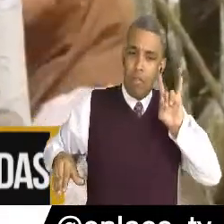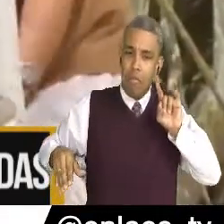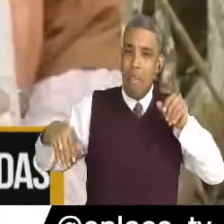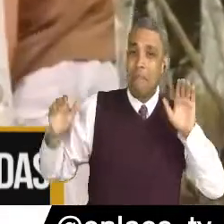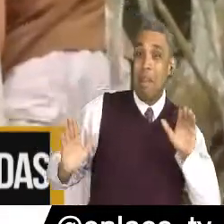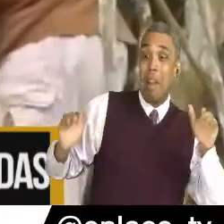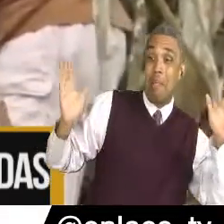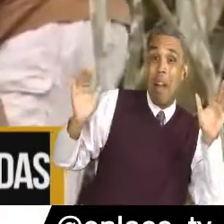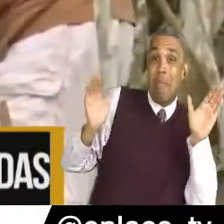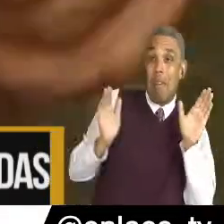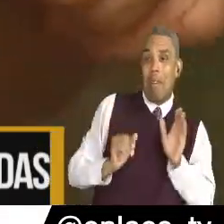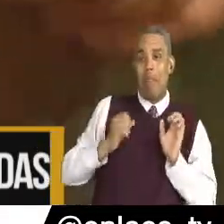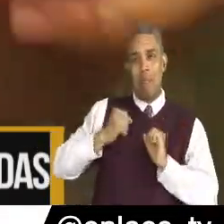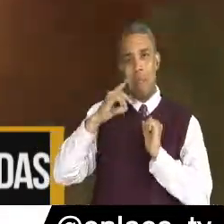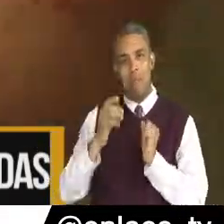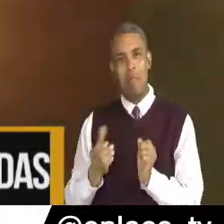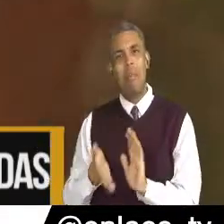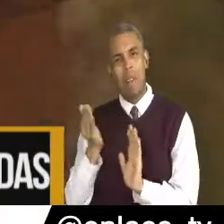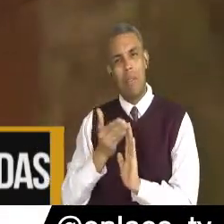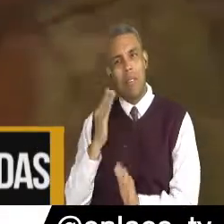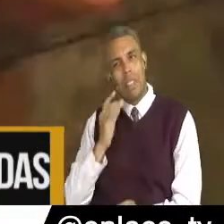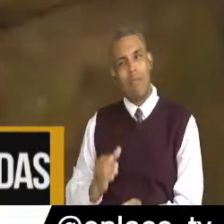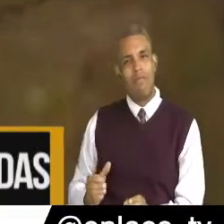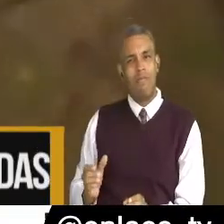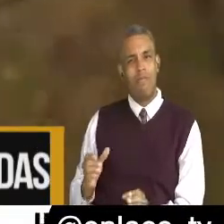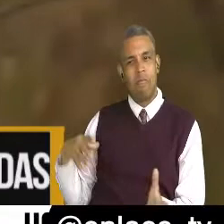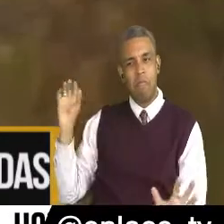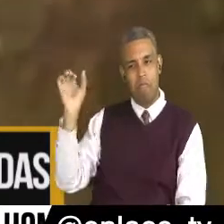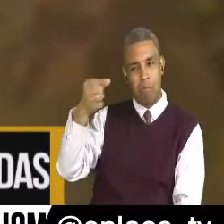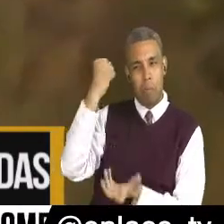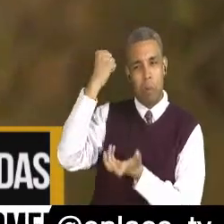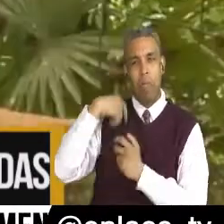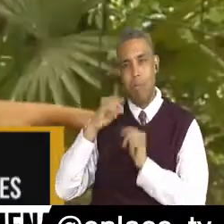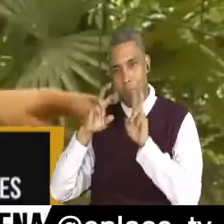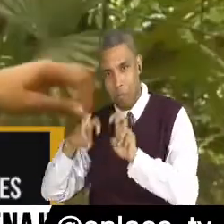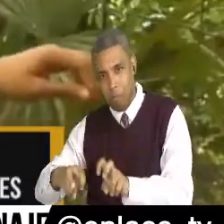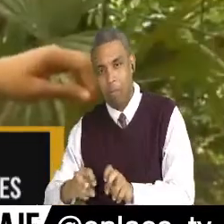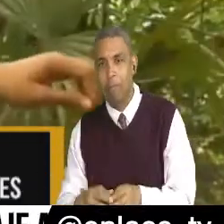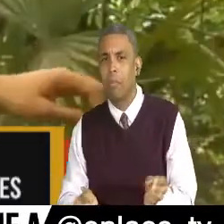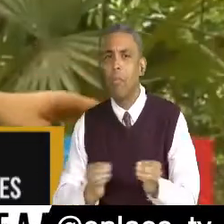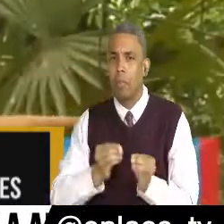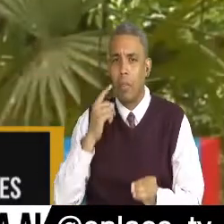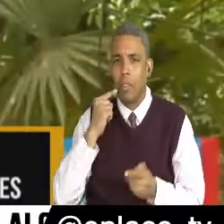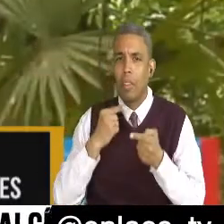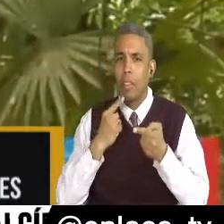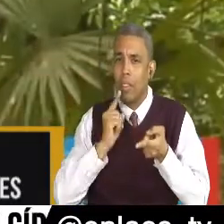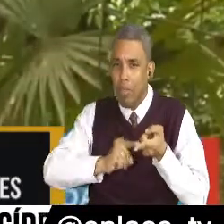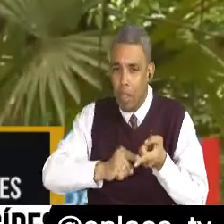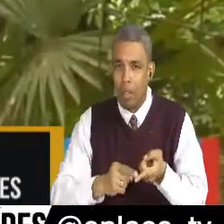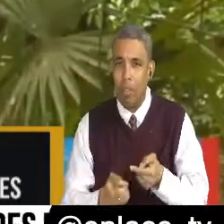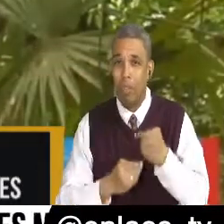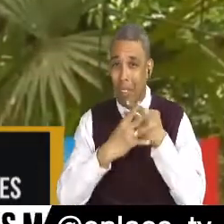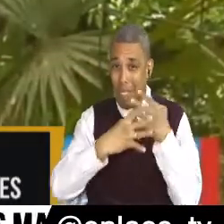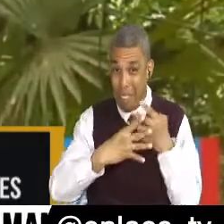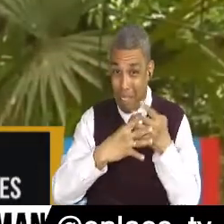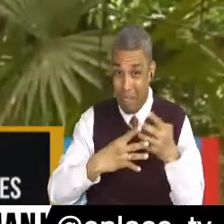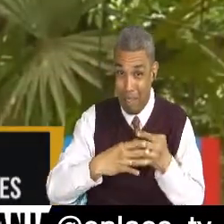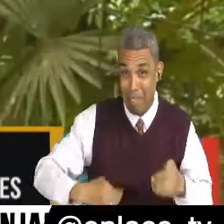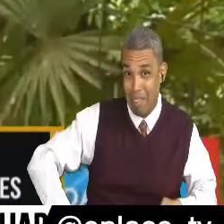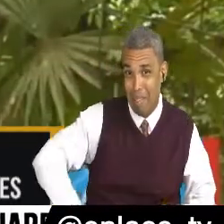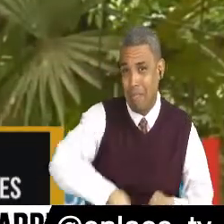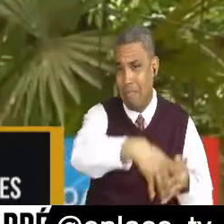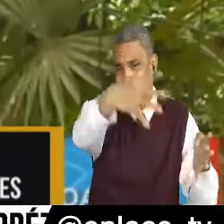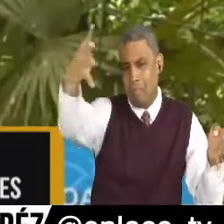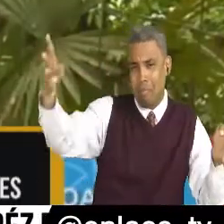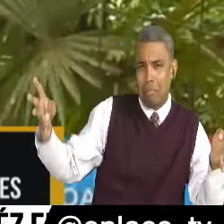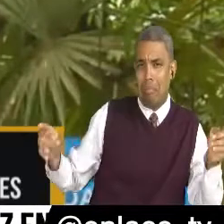sirven para capturar los individuos debido a que las aves no pueden visualizarlas con precisión y caen allí quedando atrapadas temporalmente.